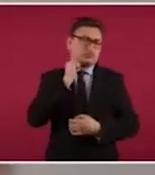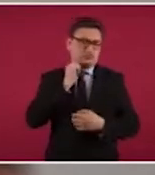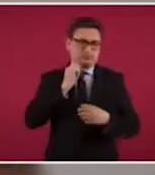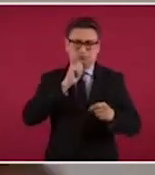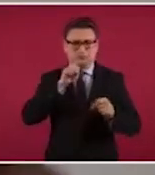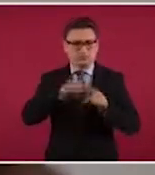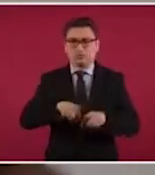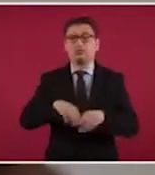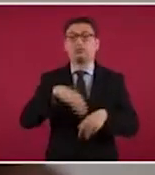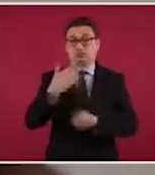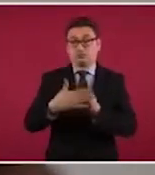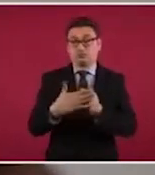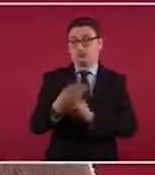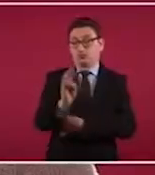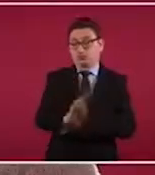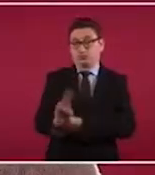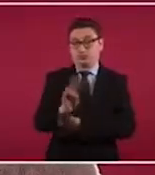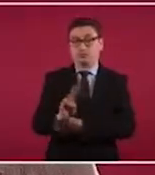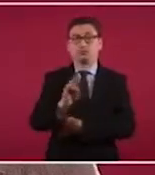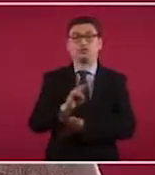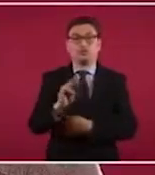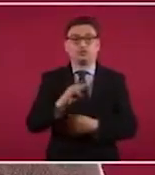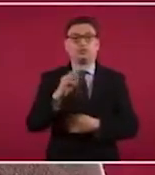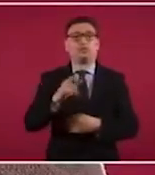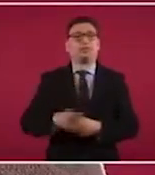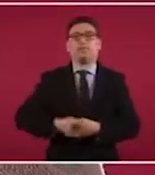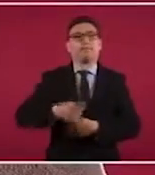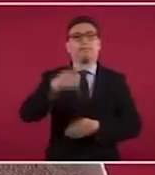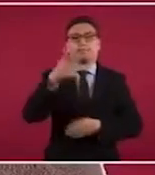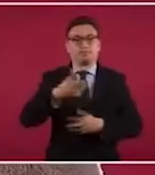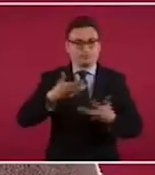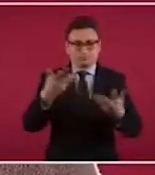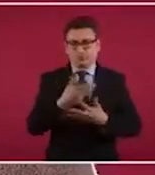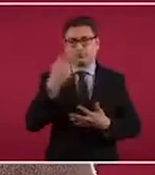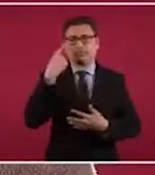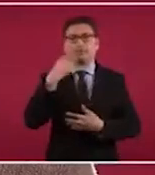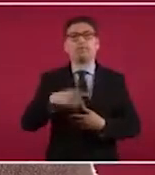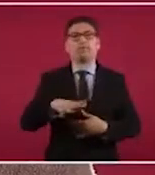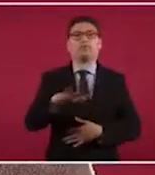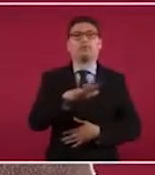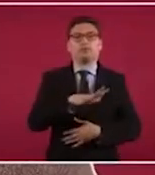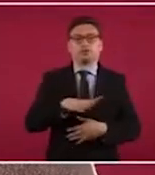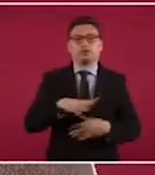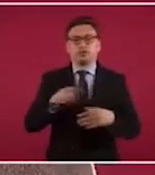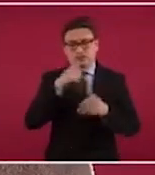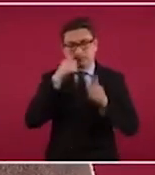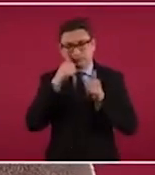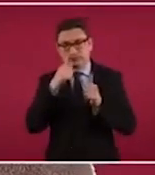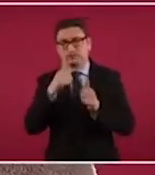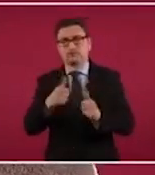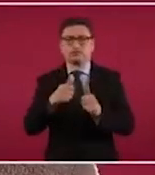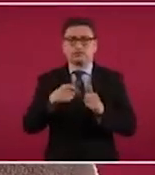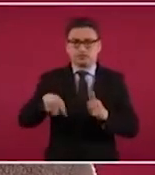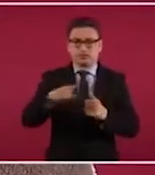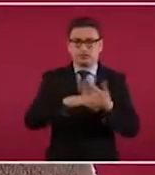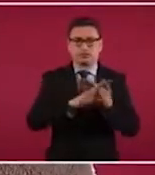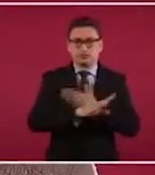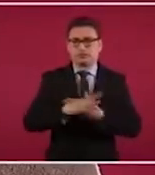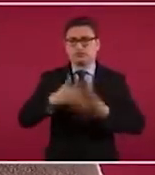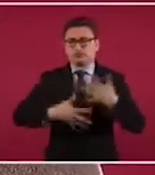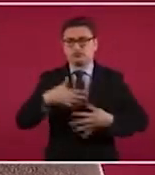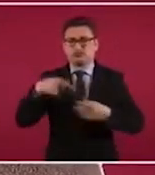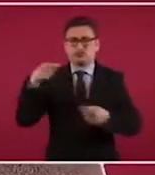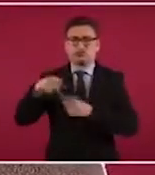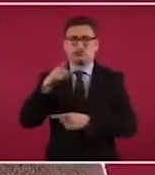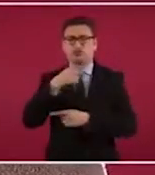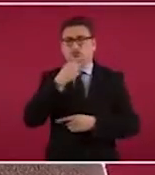El próximo miércoles vamos a instalar el primer protocolo para la prevención, atención y sanción de la violencia de género